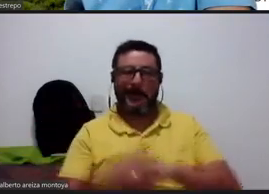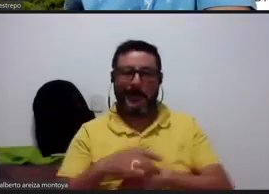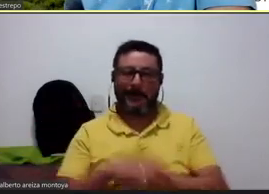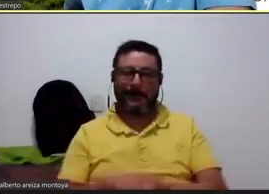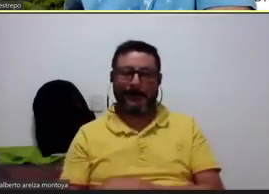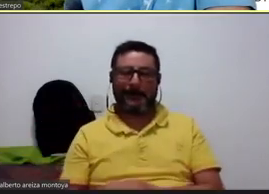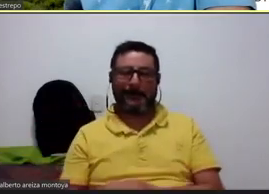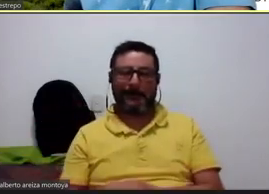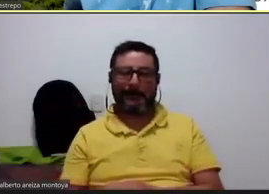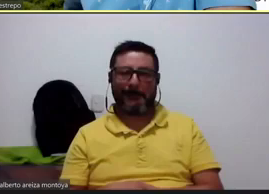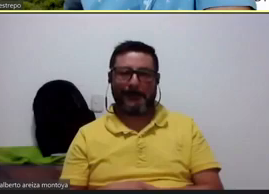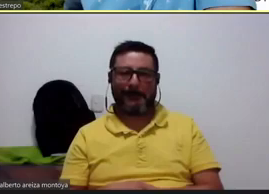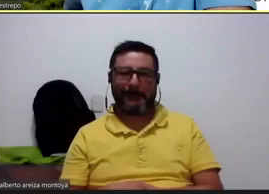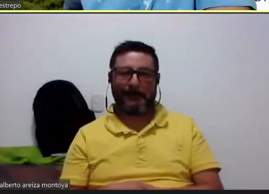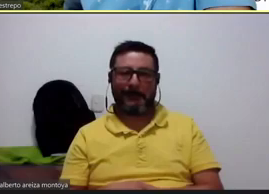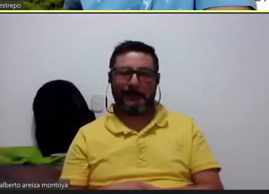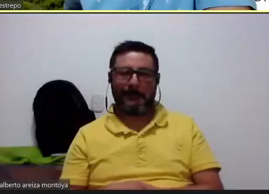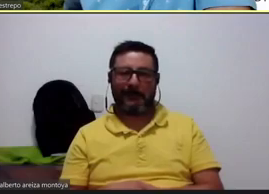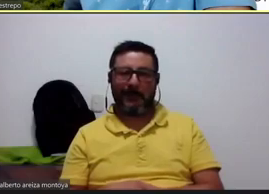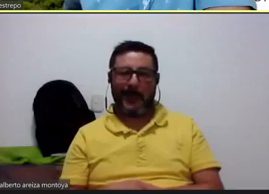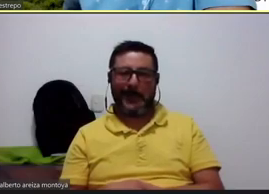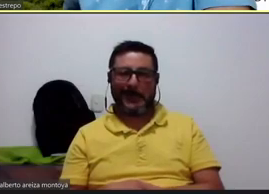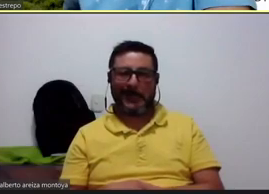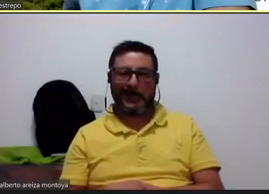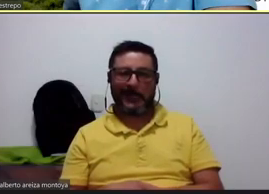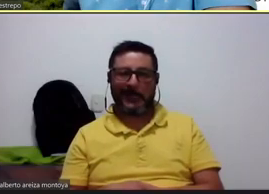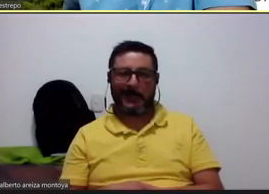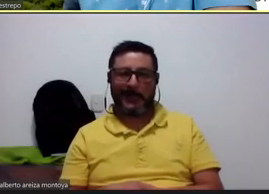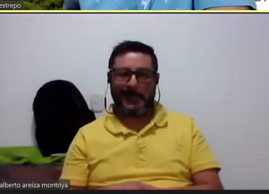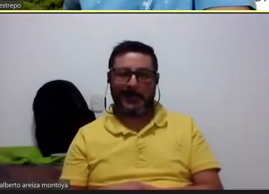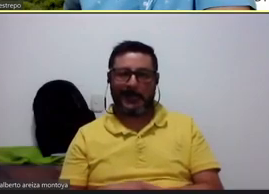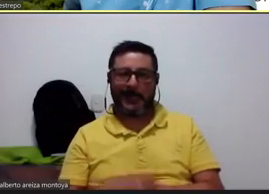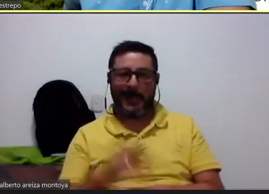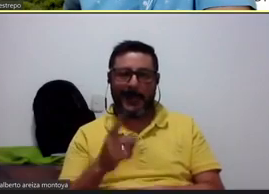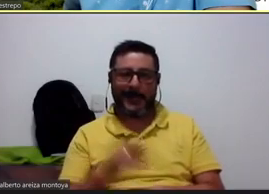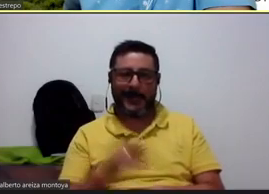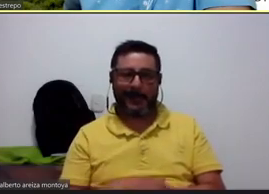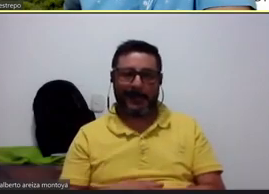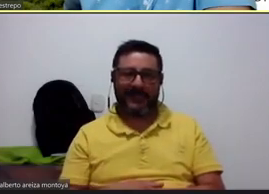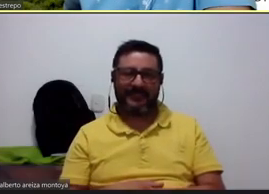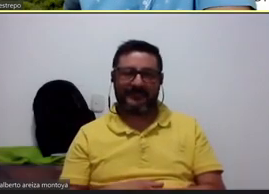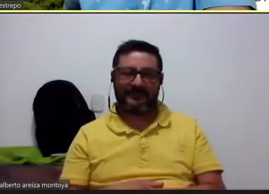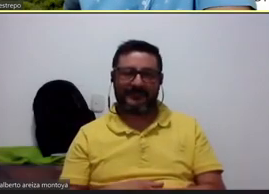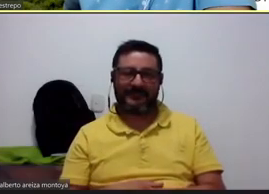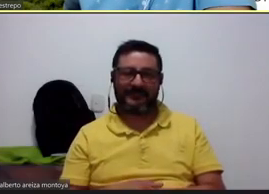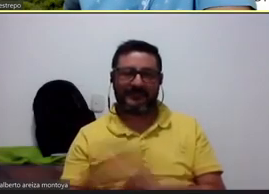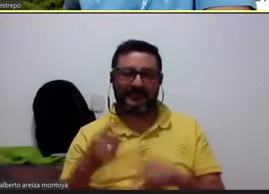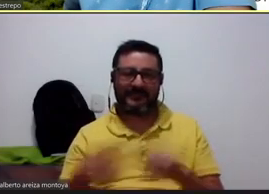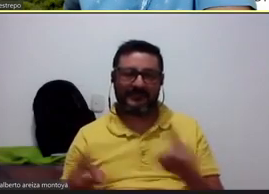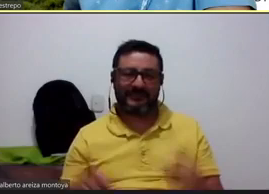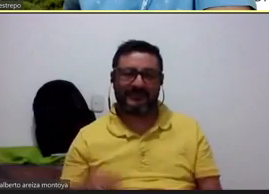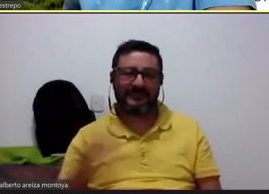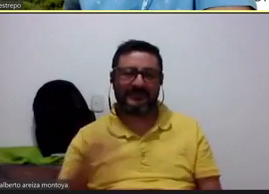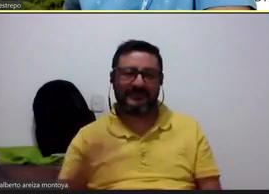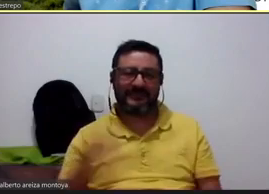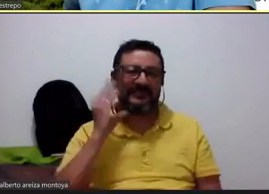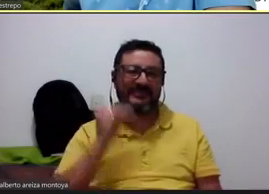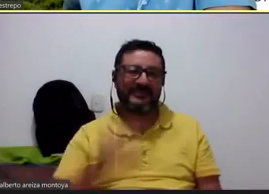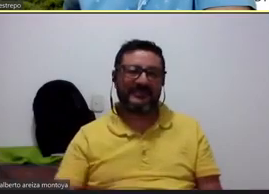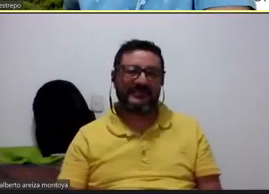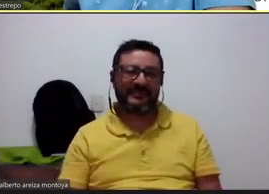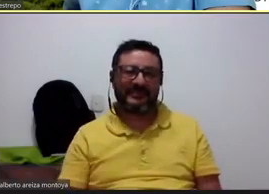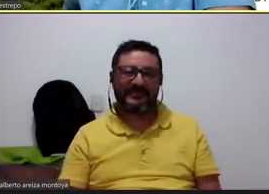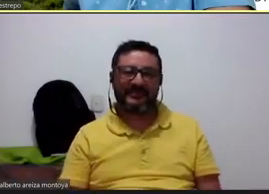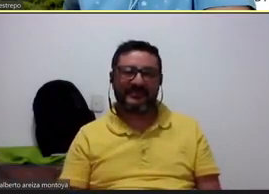Bueno, y tiene quien le enseñe también, aparte de la universidad, ¿no? Con la experiencia de la casa, ¿no? De